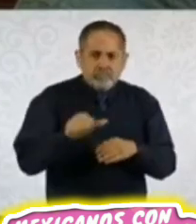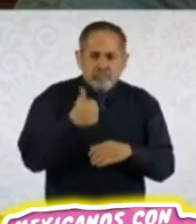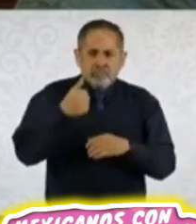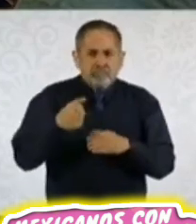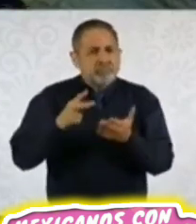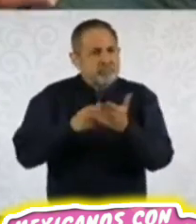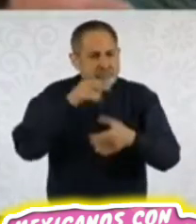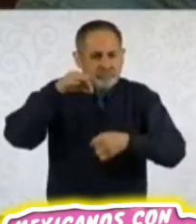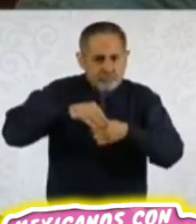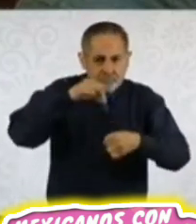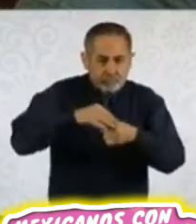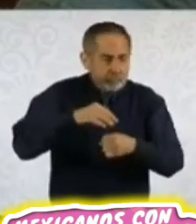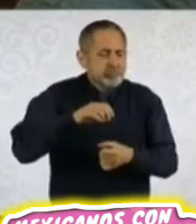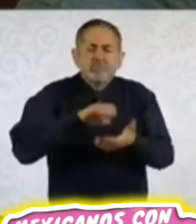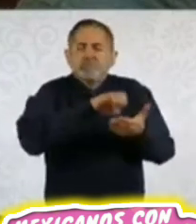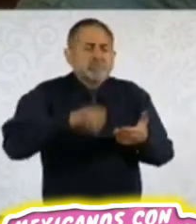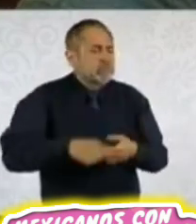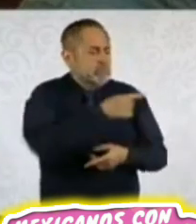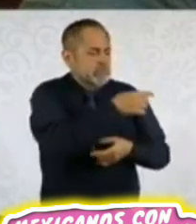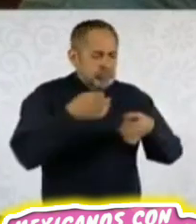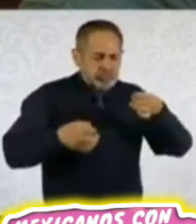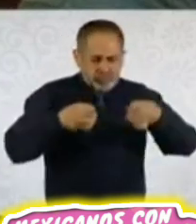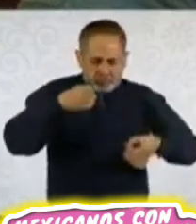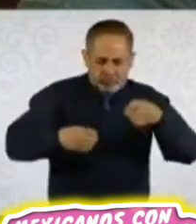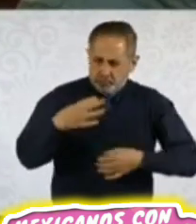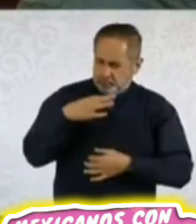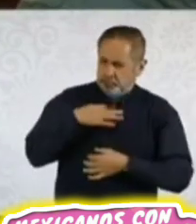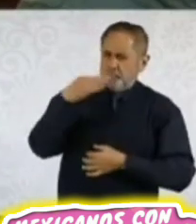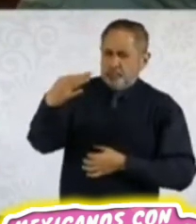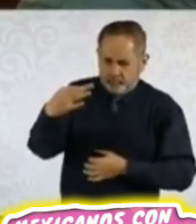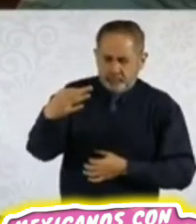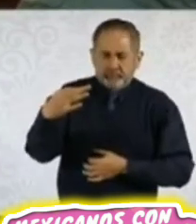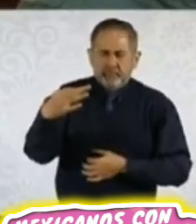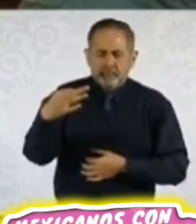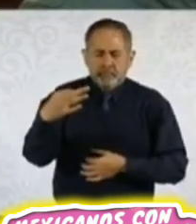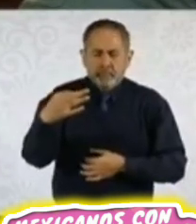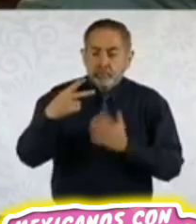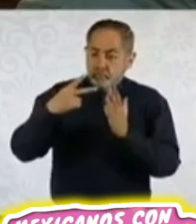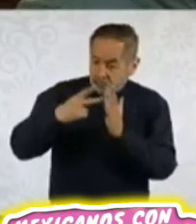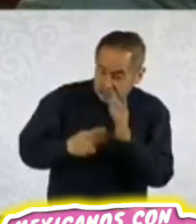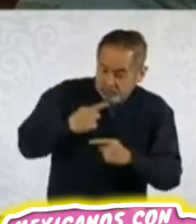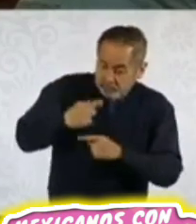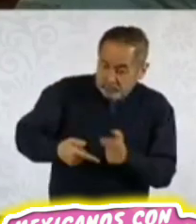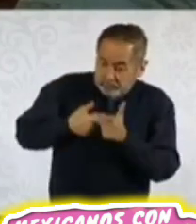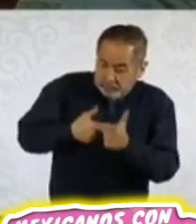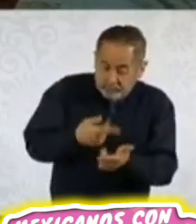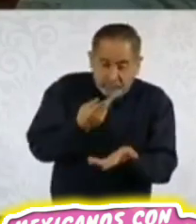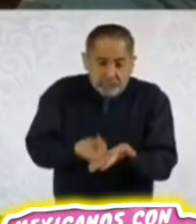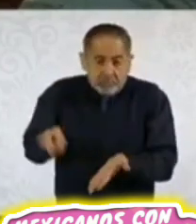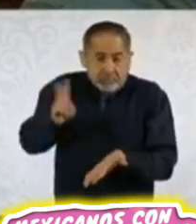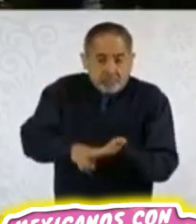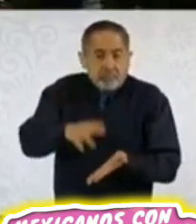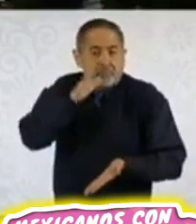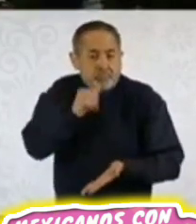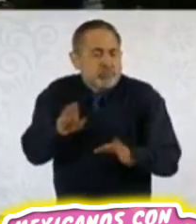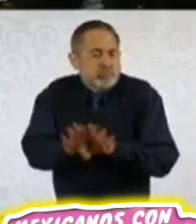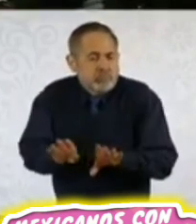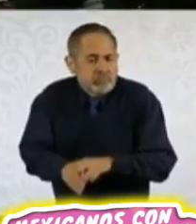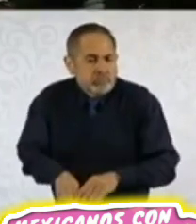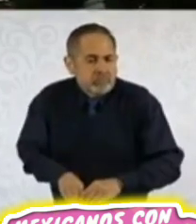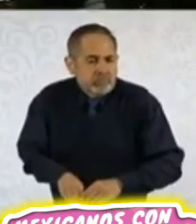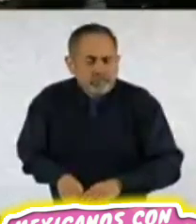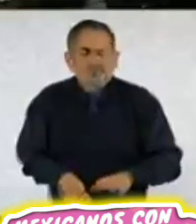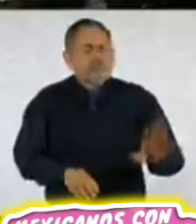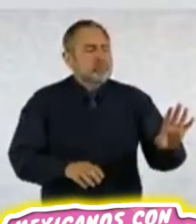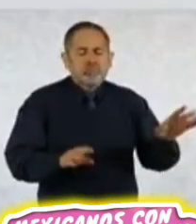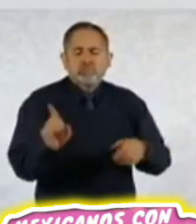que no pueden reelegirse, porque algunos tribunales son bastante especializados. No, la reelección es